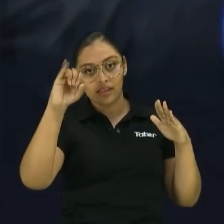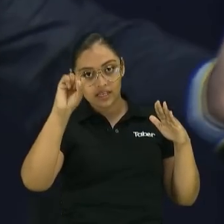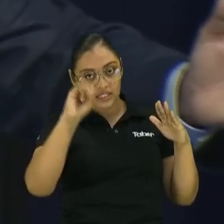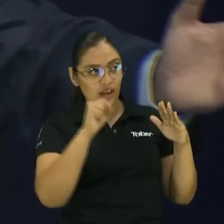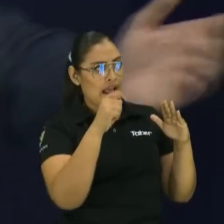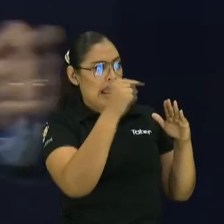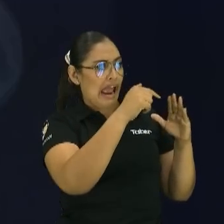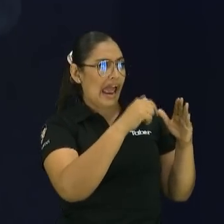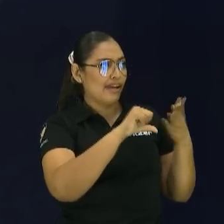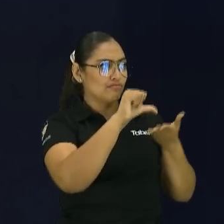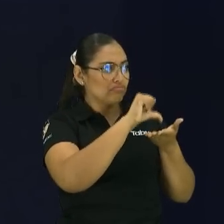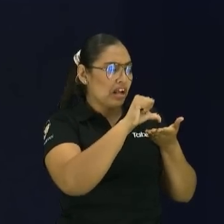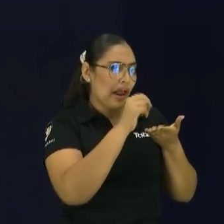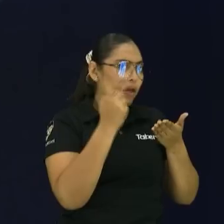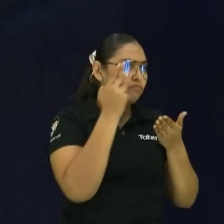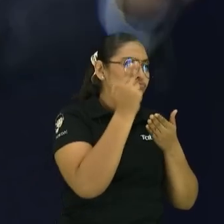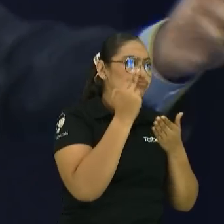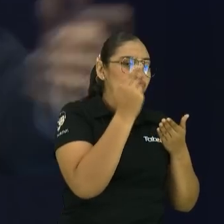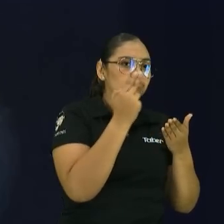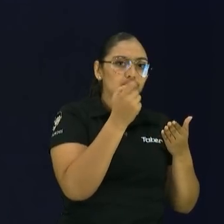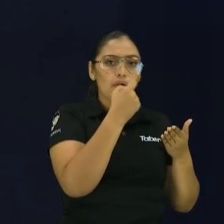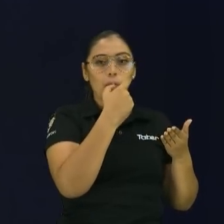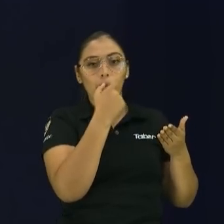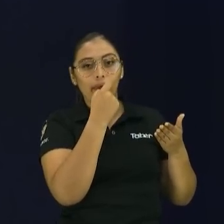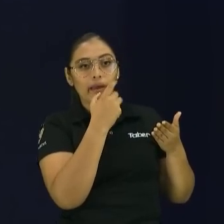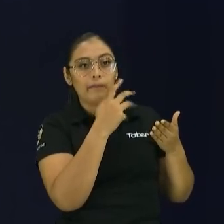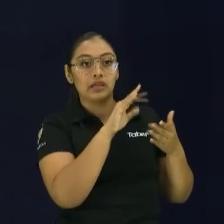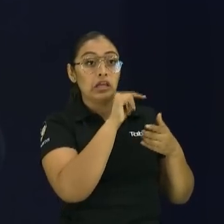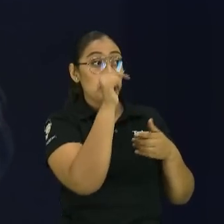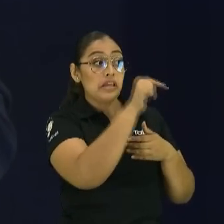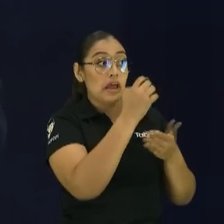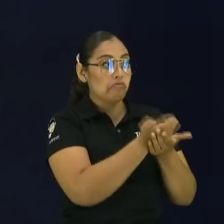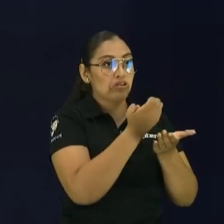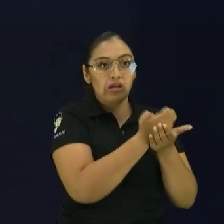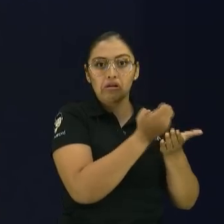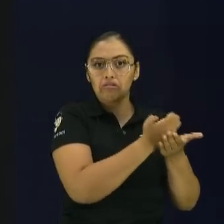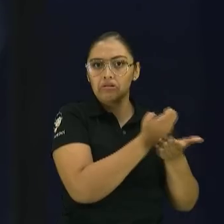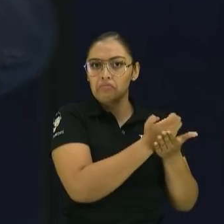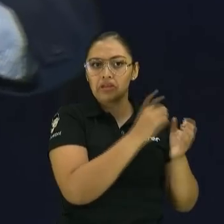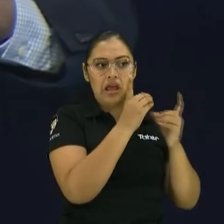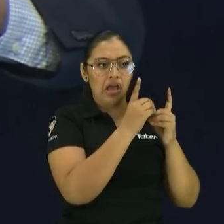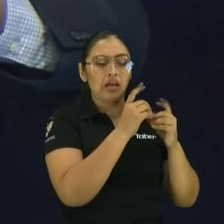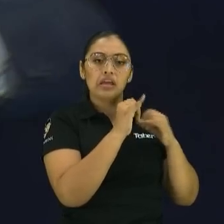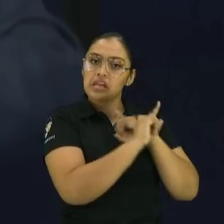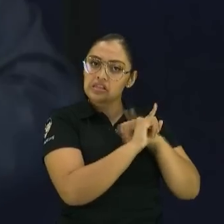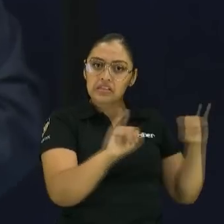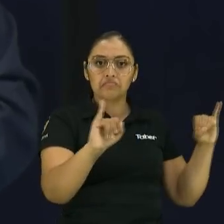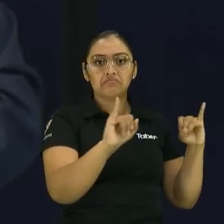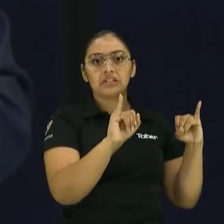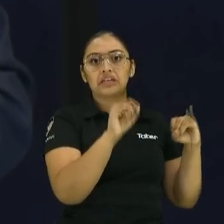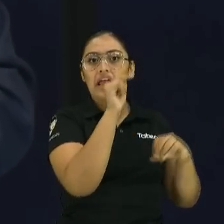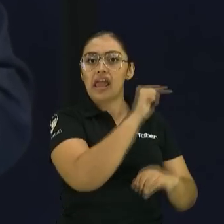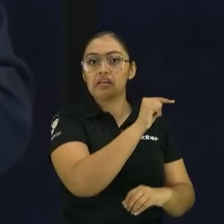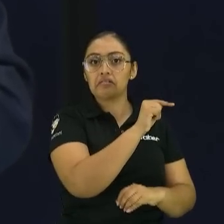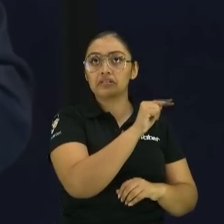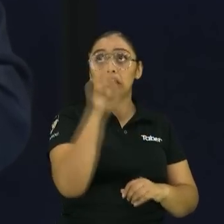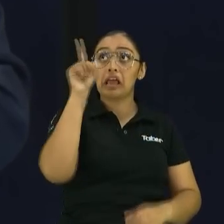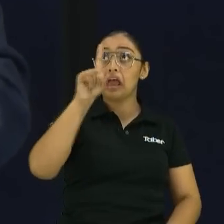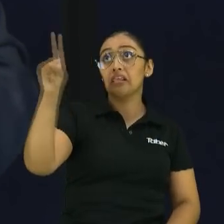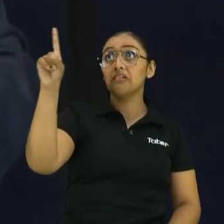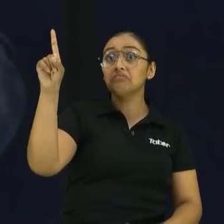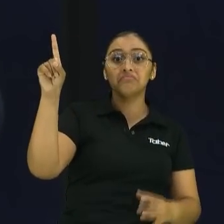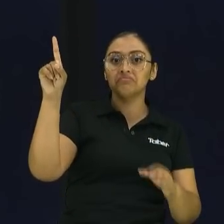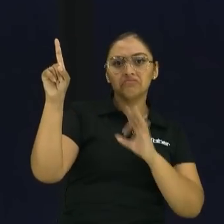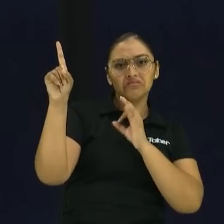todo el poder que tenían Y con toda la independencia financiera que tenían Pues poco a poco iban necesitando menos de Dios